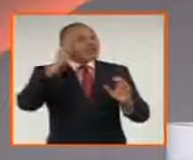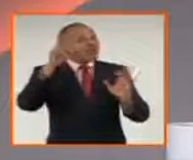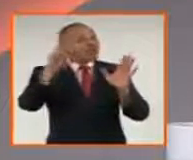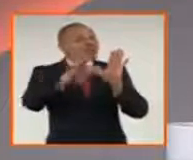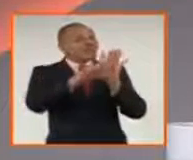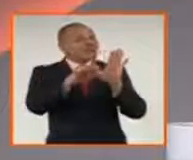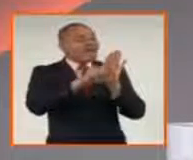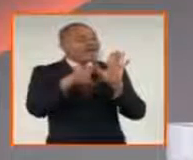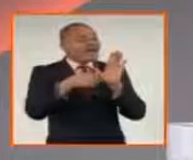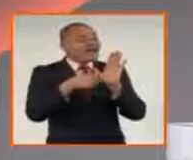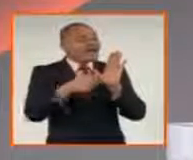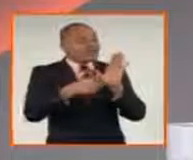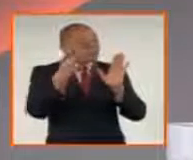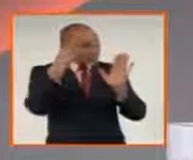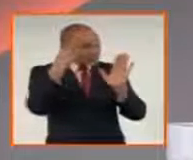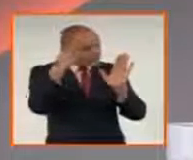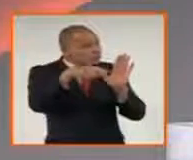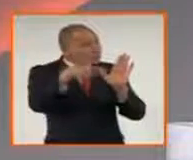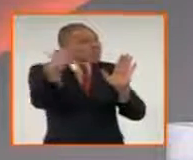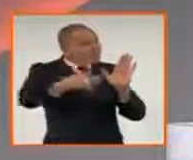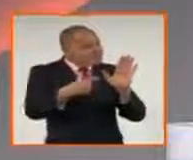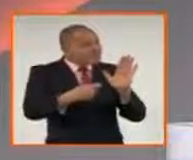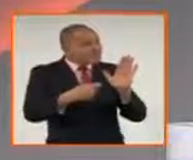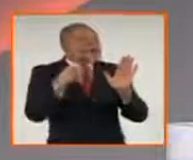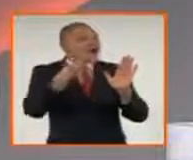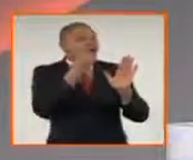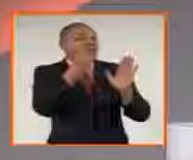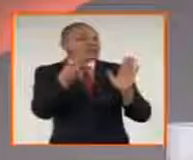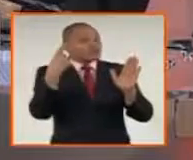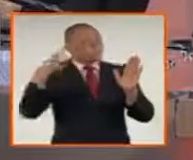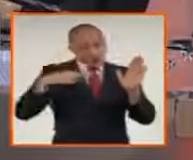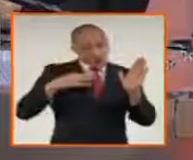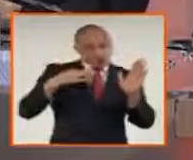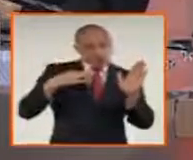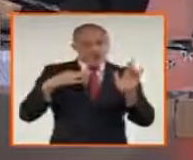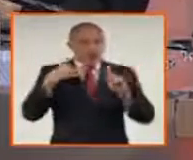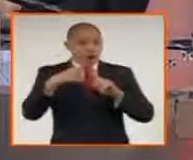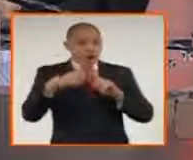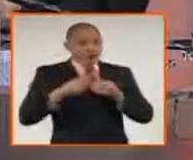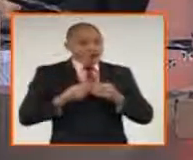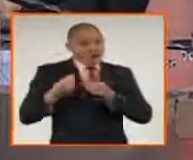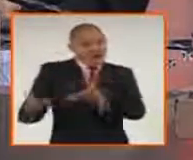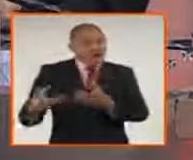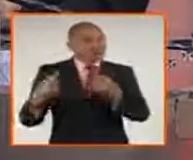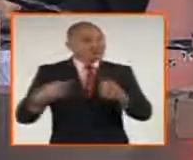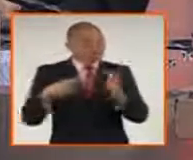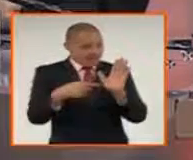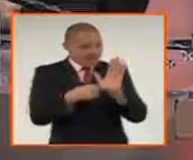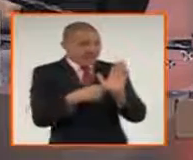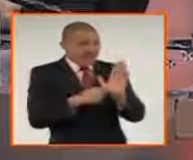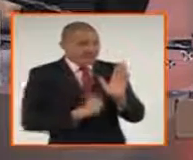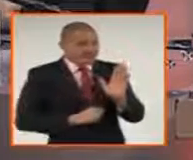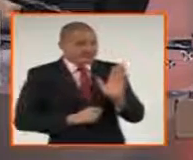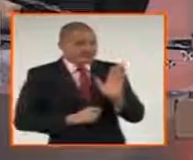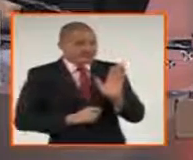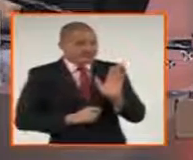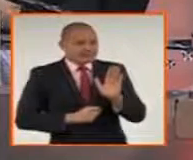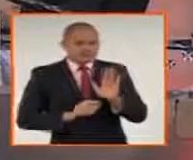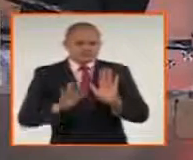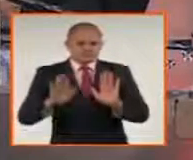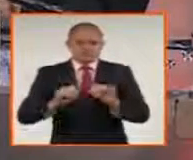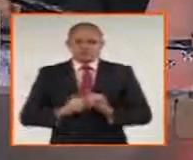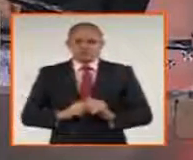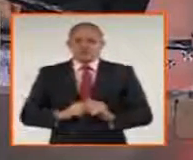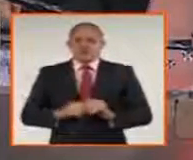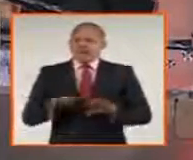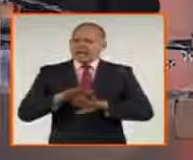de apoyo mutuo entre los miembros de esa familia. ¿Cómo regularlo? Porque ustedes hablaban también de una cosa que se conoce